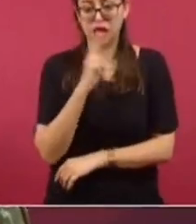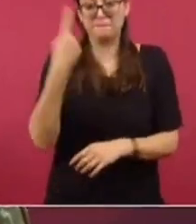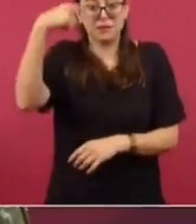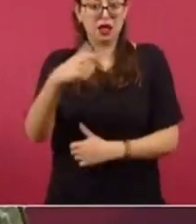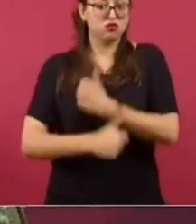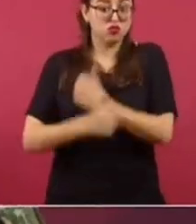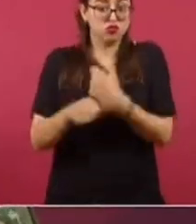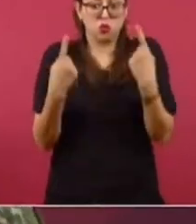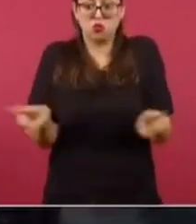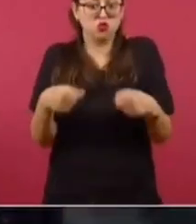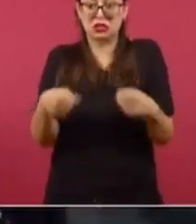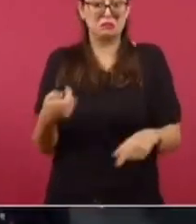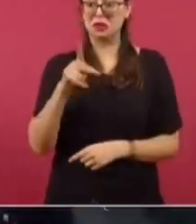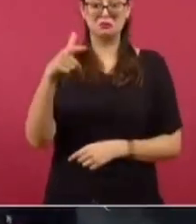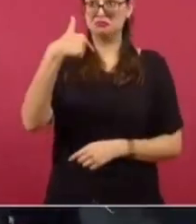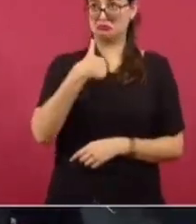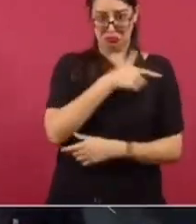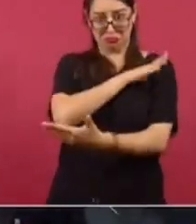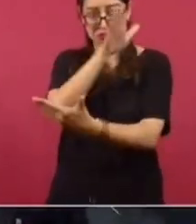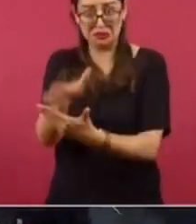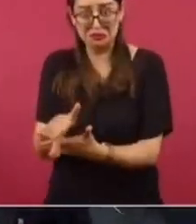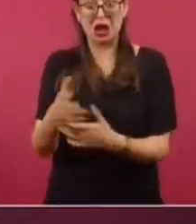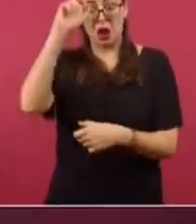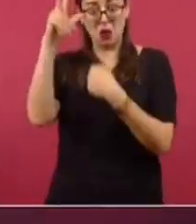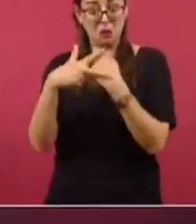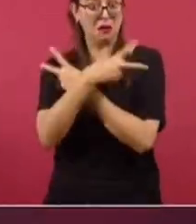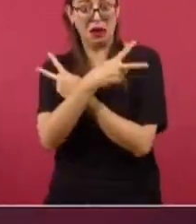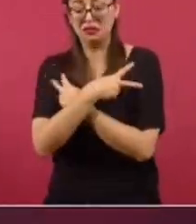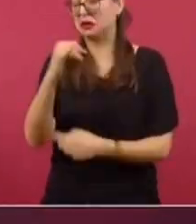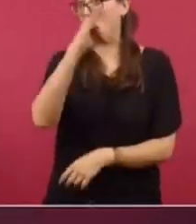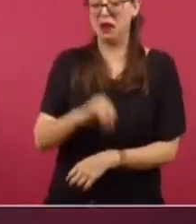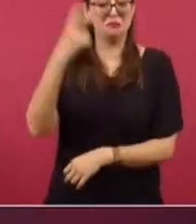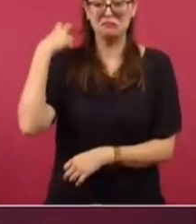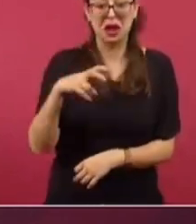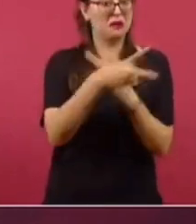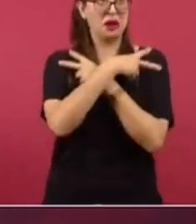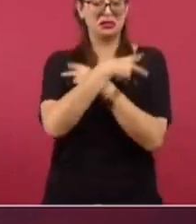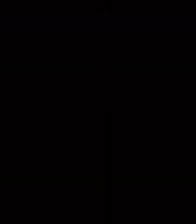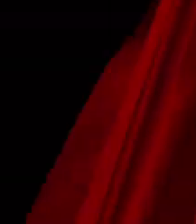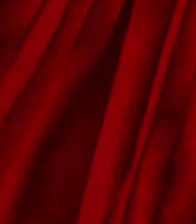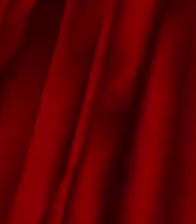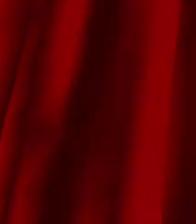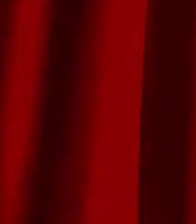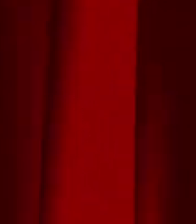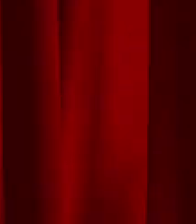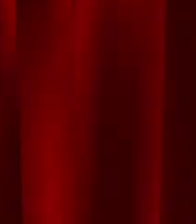repito, nunca he ido a Europa de vacaciones, y tengo más de 20 años que no salgo de vacaciones.